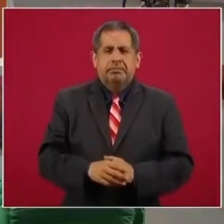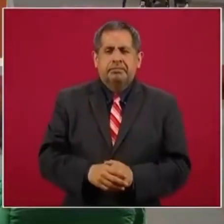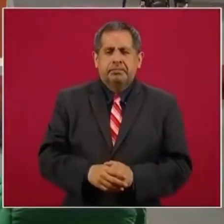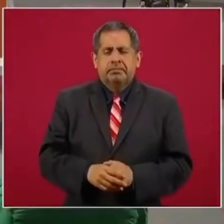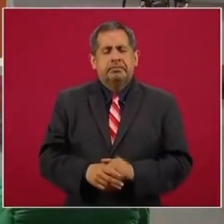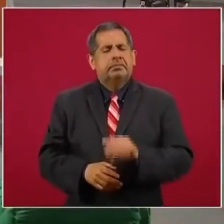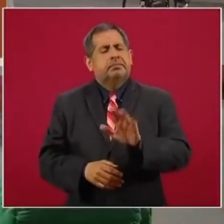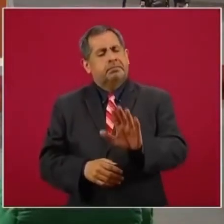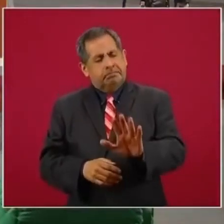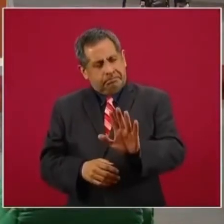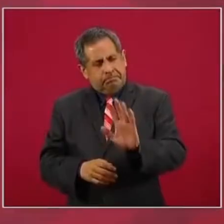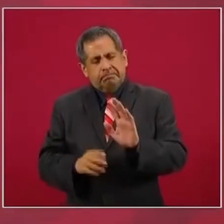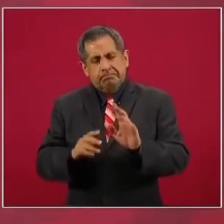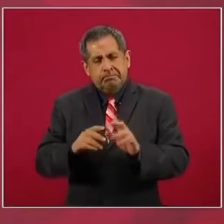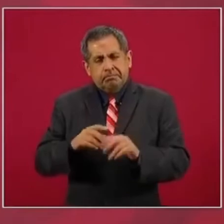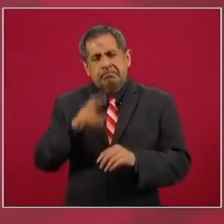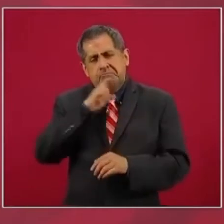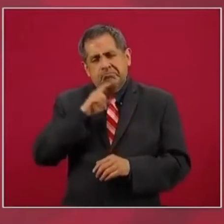vamos a lograr pronto,